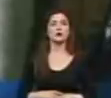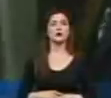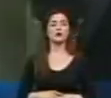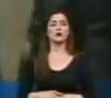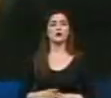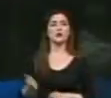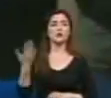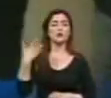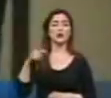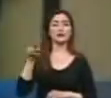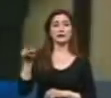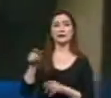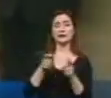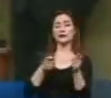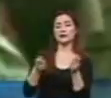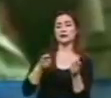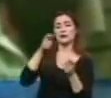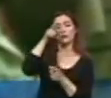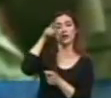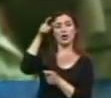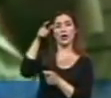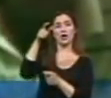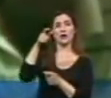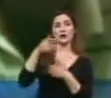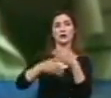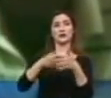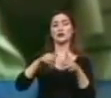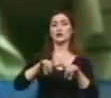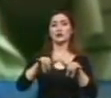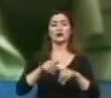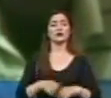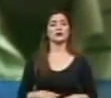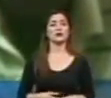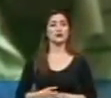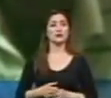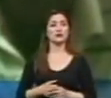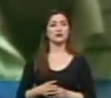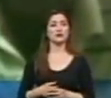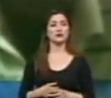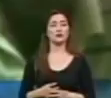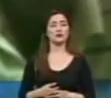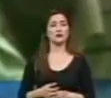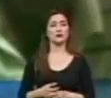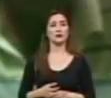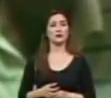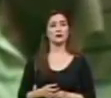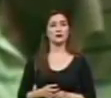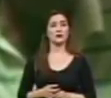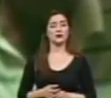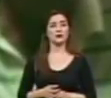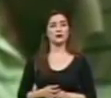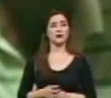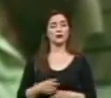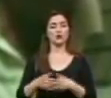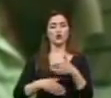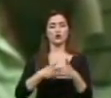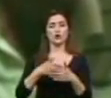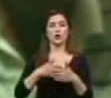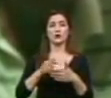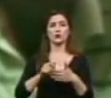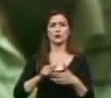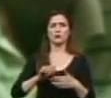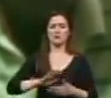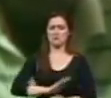prosperó cuando ejercía el poder de fiscal. Que todo el proceso sea imparcial y que no seamos burlados nuevamente por el doctor